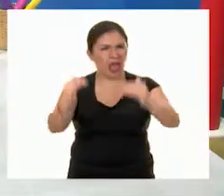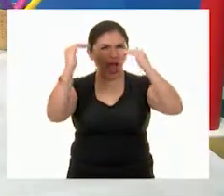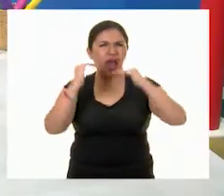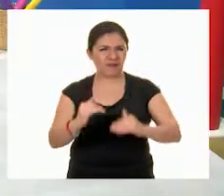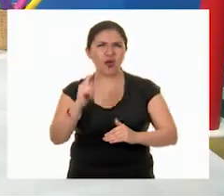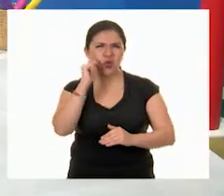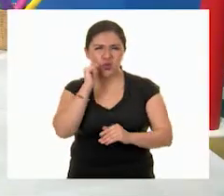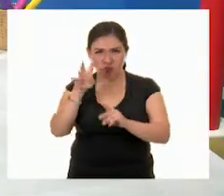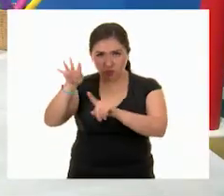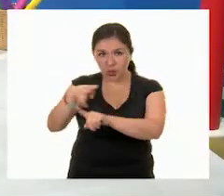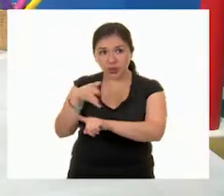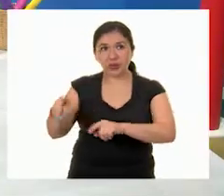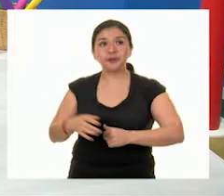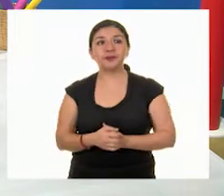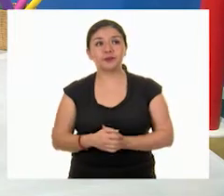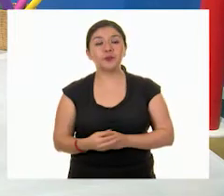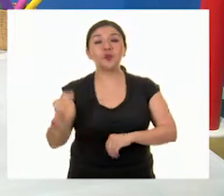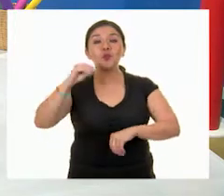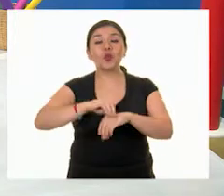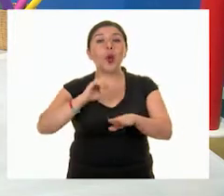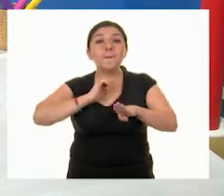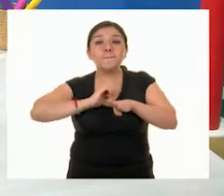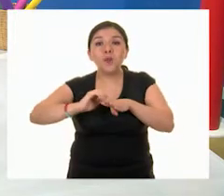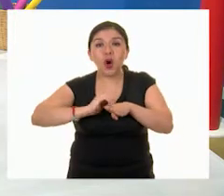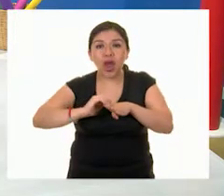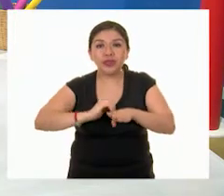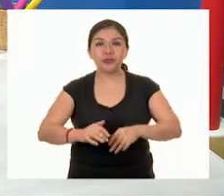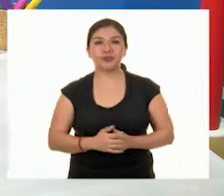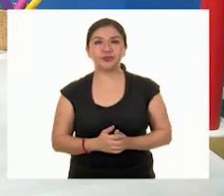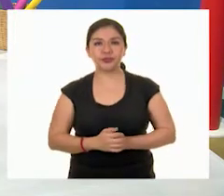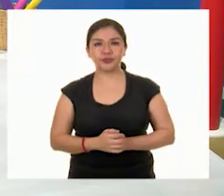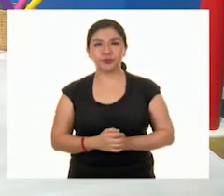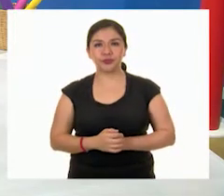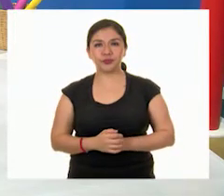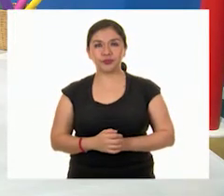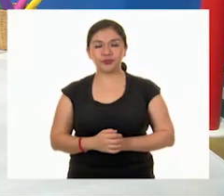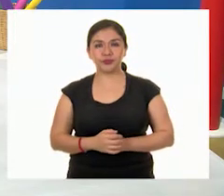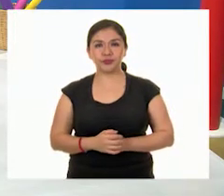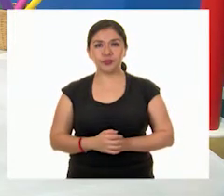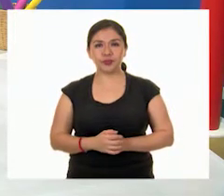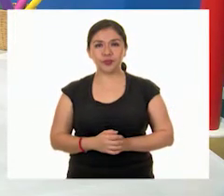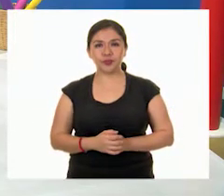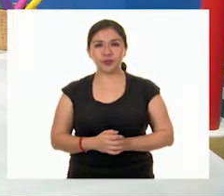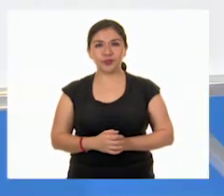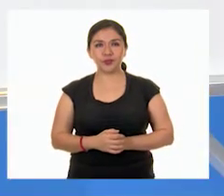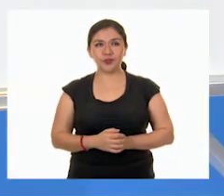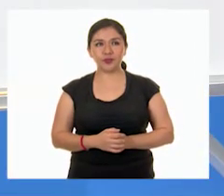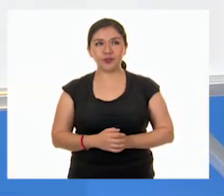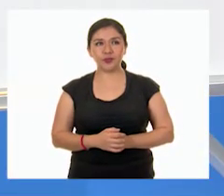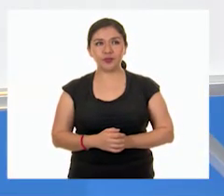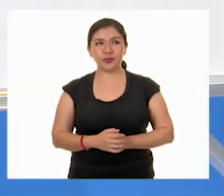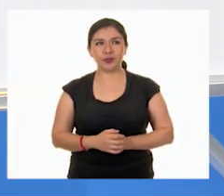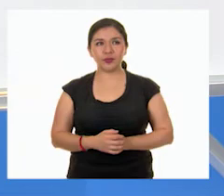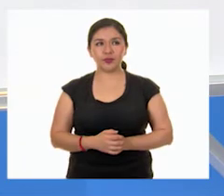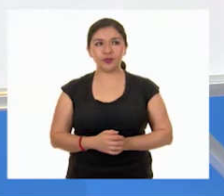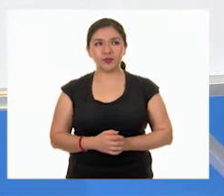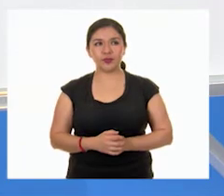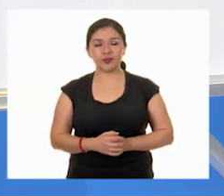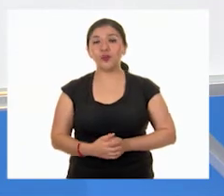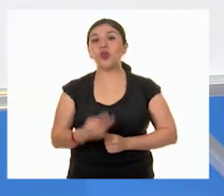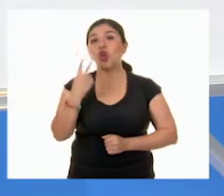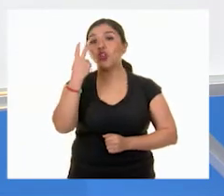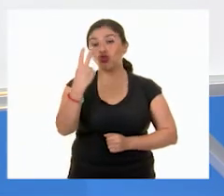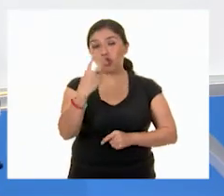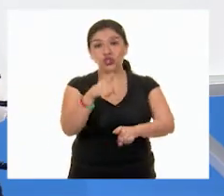de la tabla. Muy bien. Ponemos morado. Muy bien, entonces aquí vamos a poner morado. Ponemos 2 de